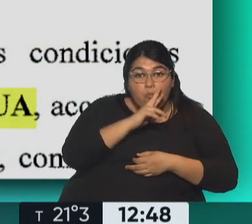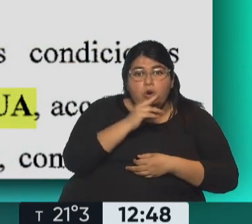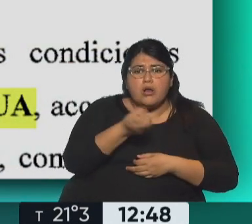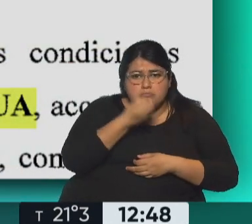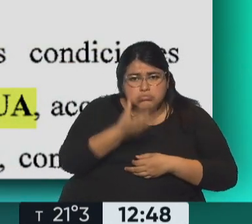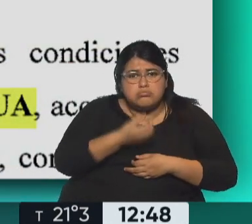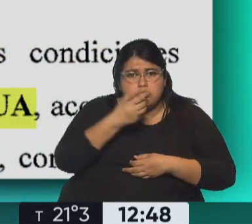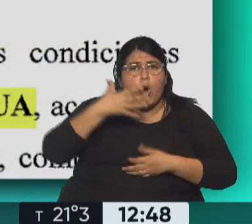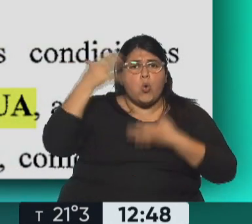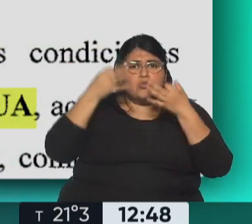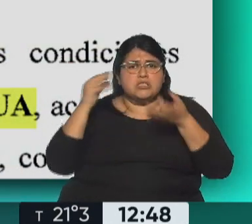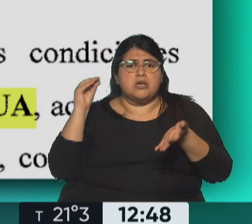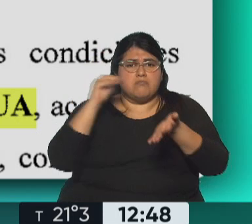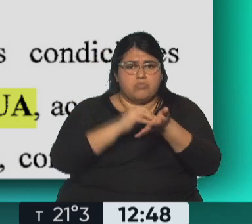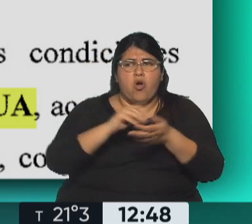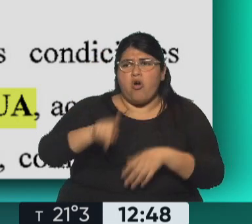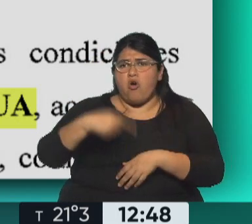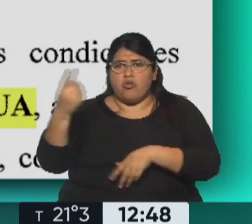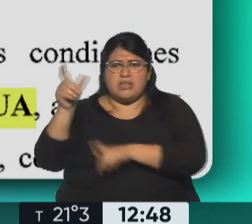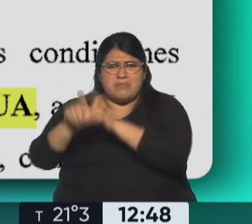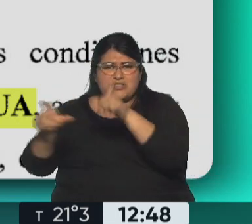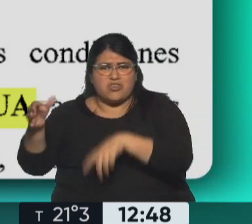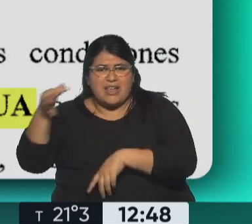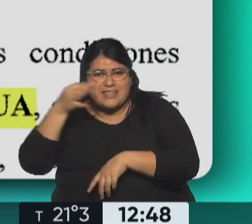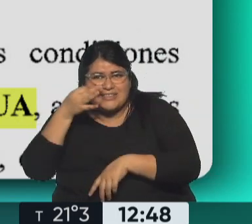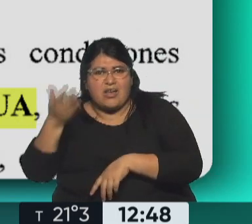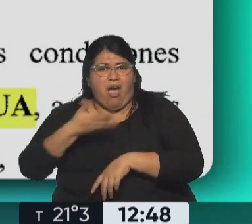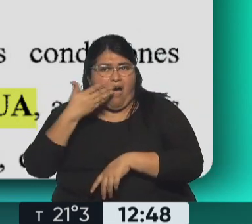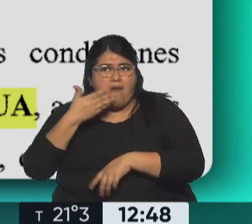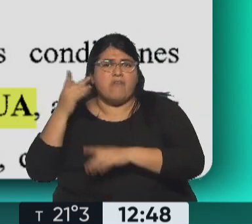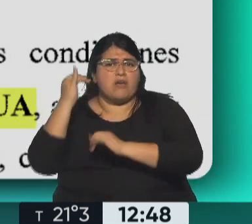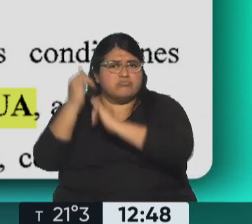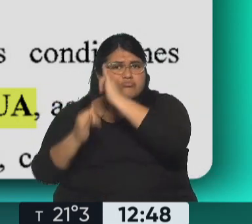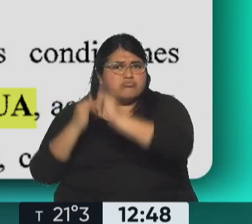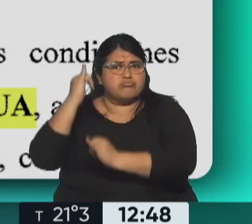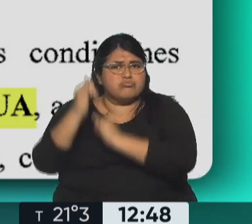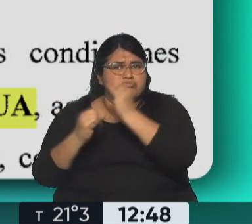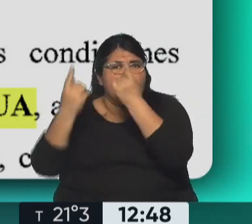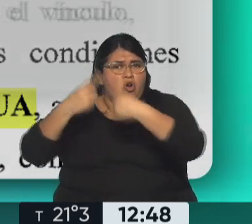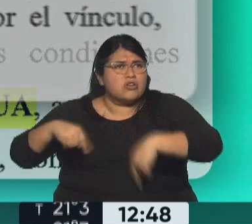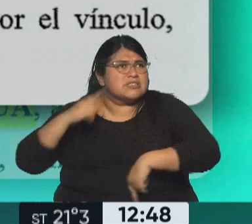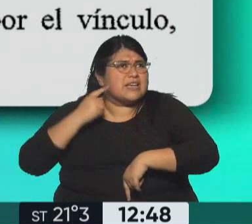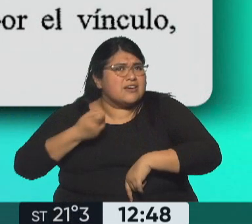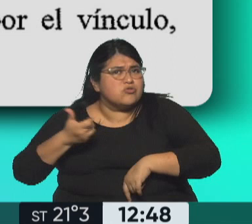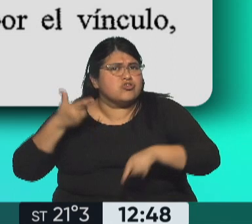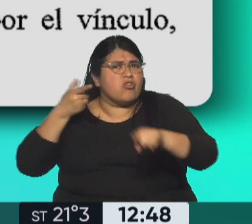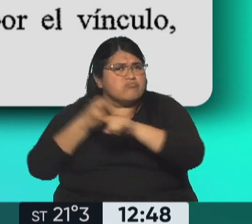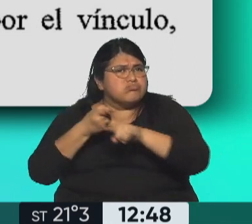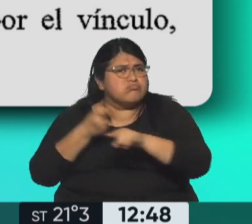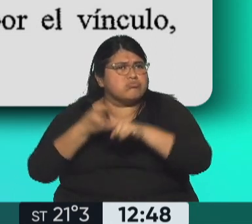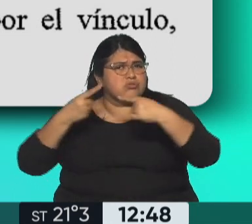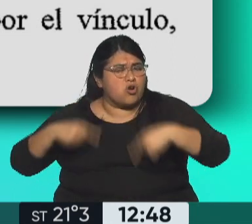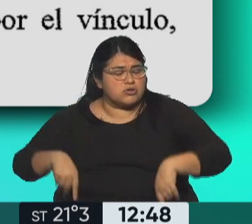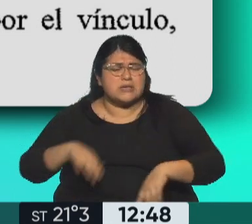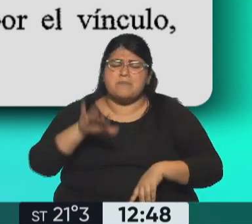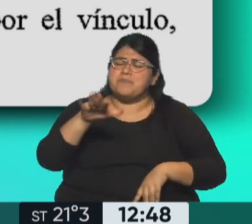propio juicio, pero además a escuchar los otros testimonios, que explicaron todo lo que escuchaban las discusiones. Ahora, ¿había